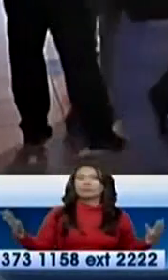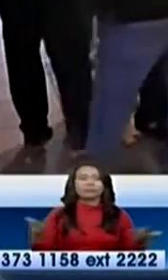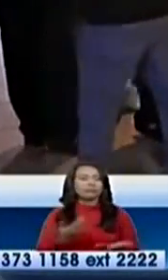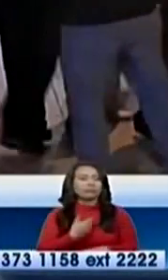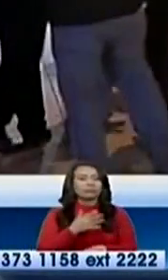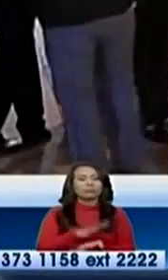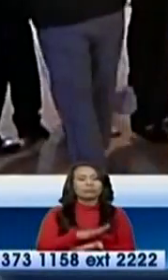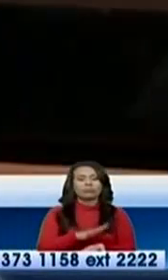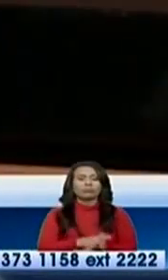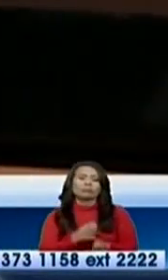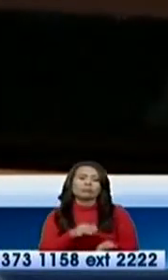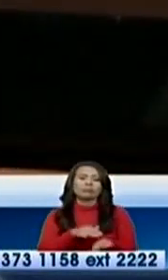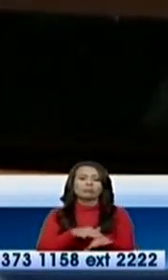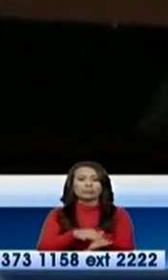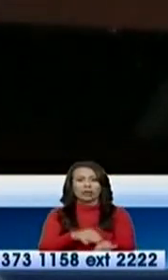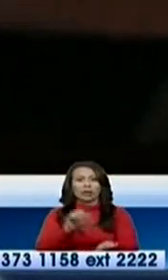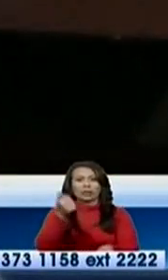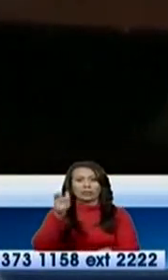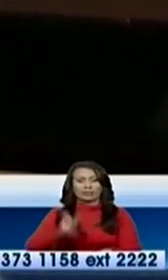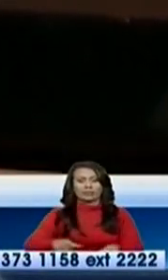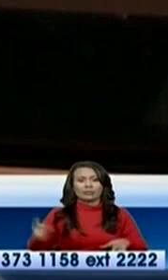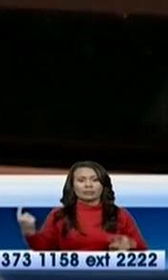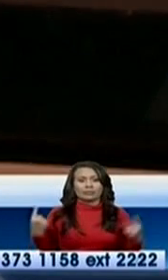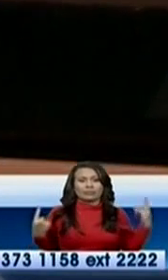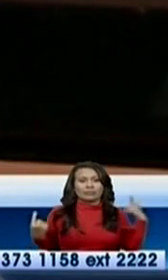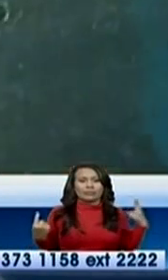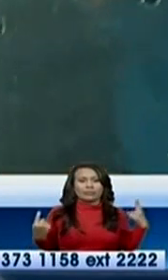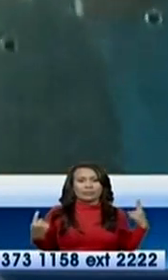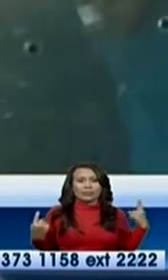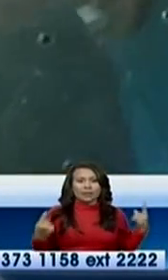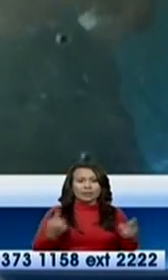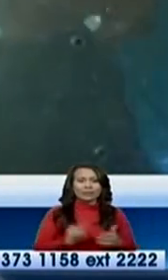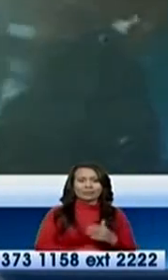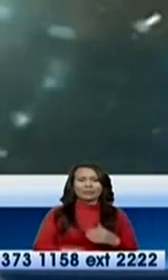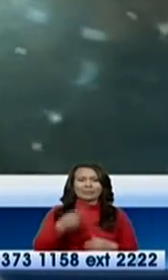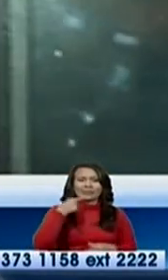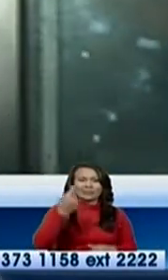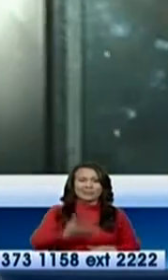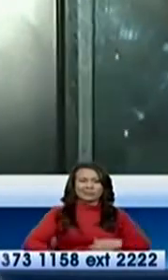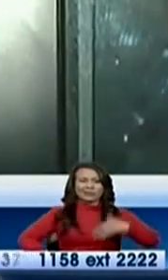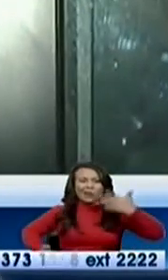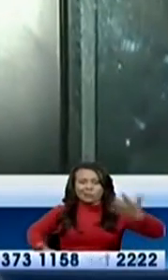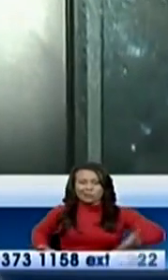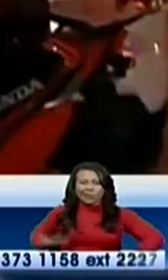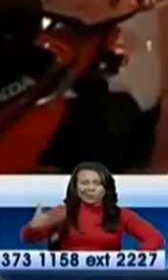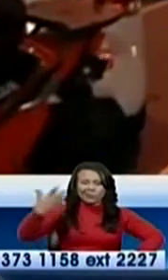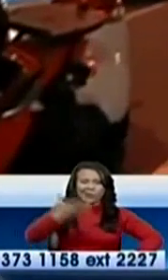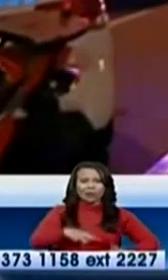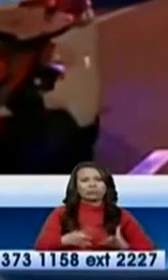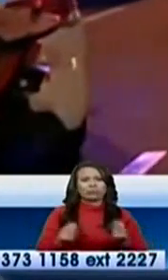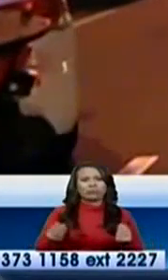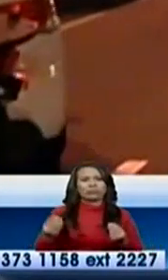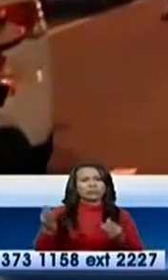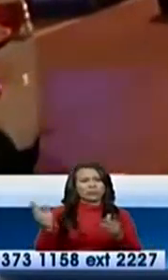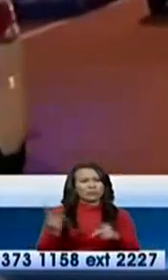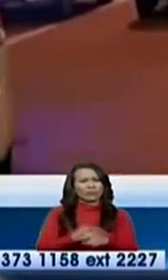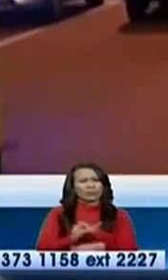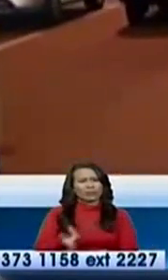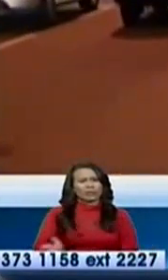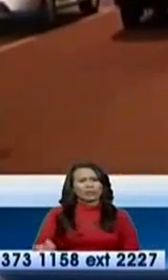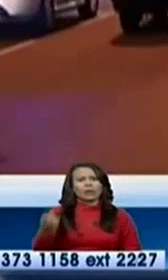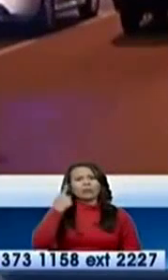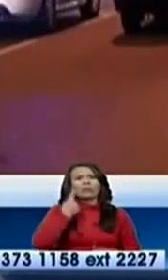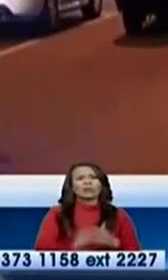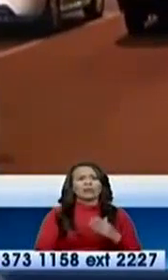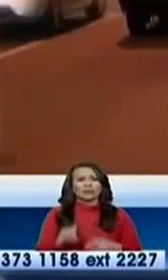ocurría, los pillos que iban junto a ella le expresaron todo tipo de insultos y amenazas para que no